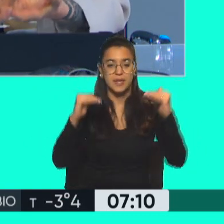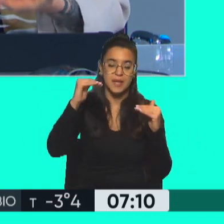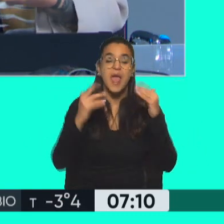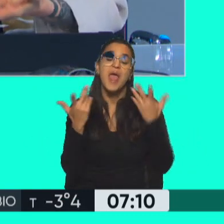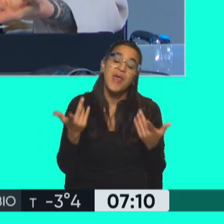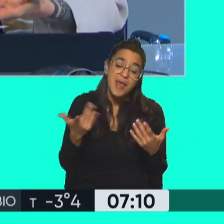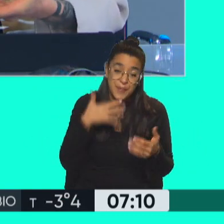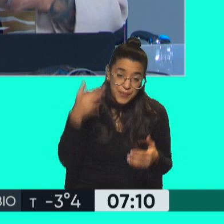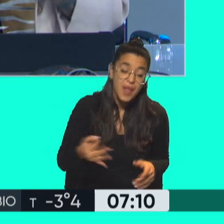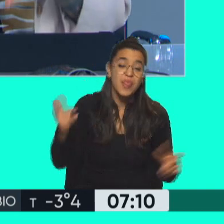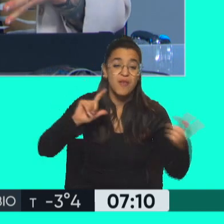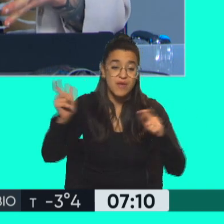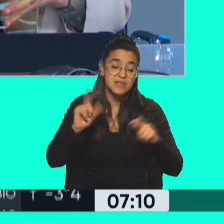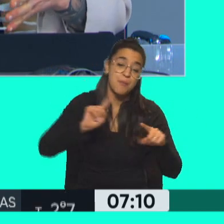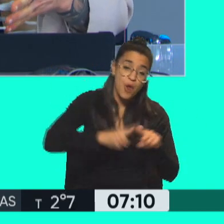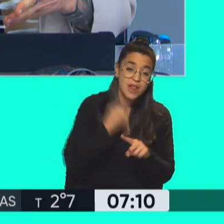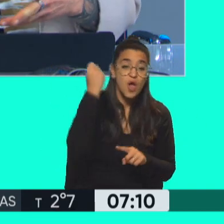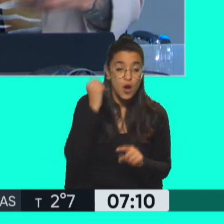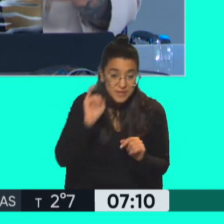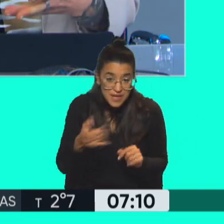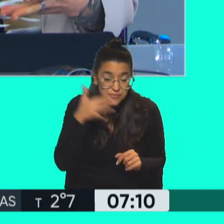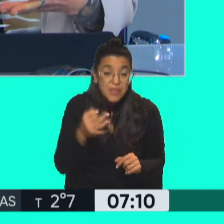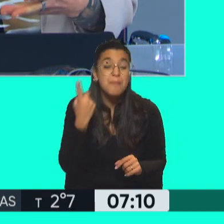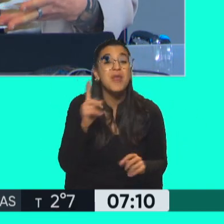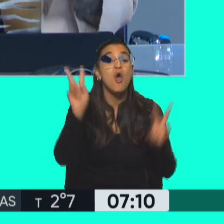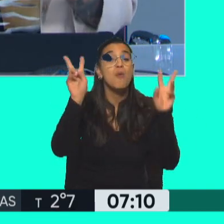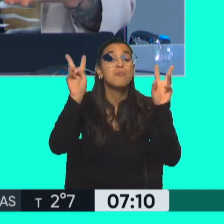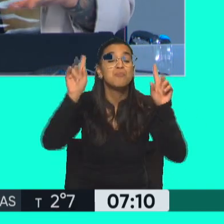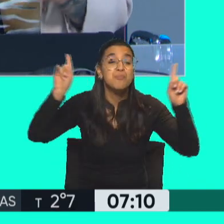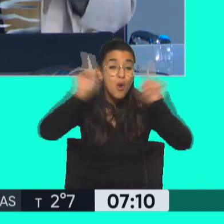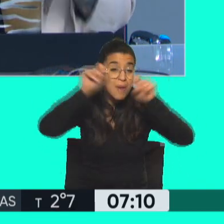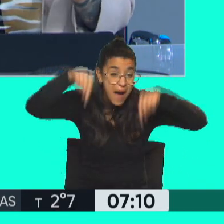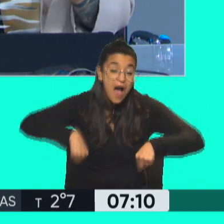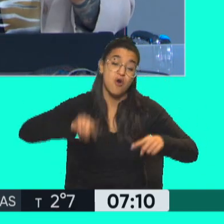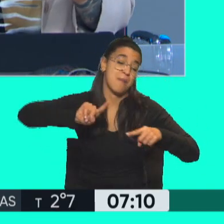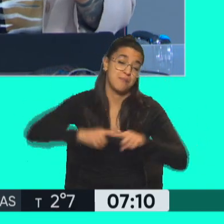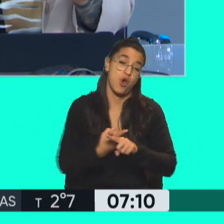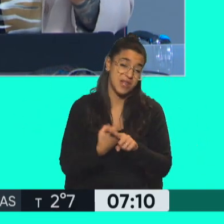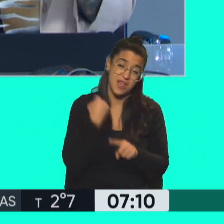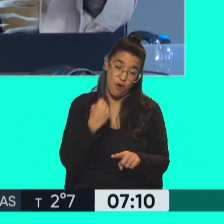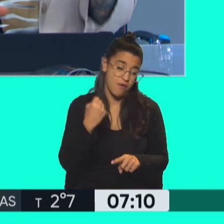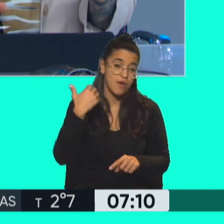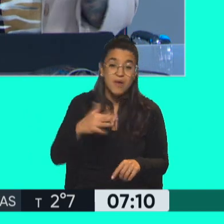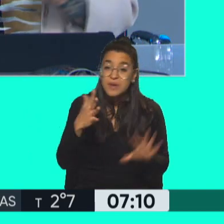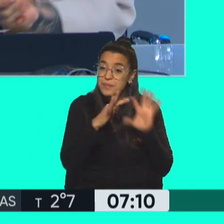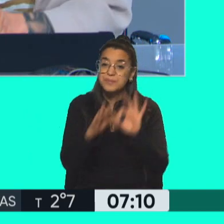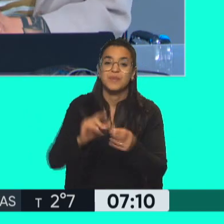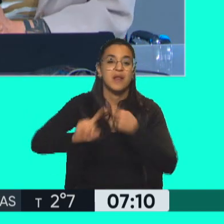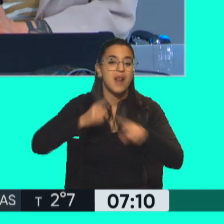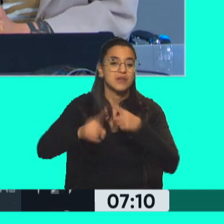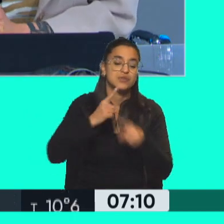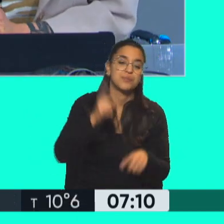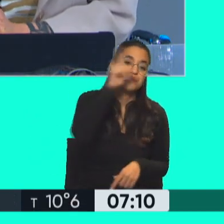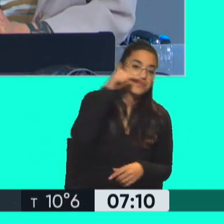políticas y económicas pero hoy en el frente de todos es político y está vinculado con la relación entre alberto